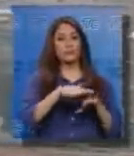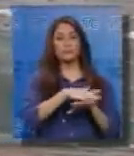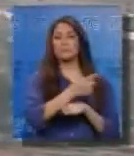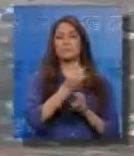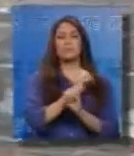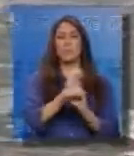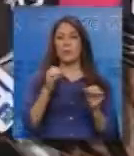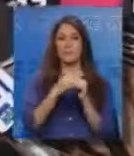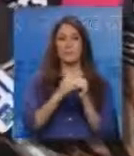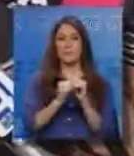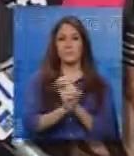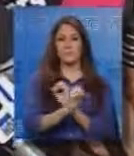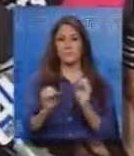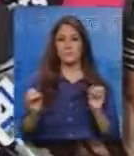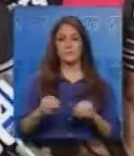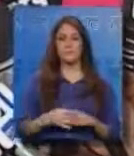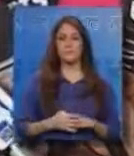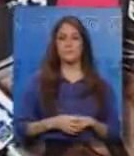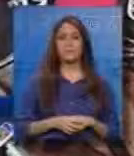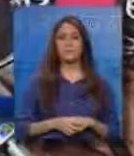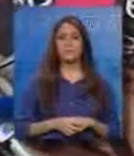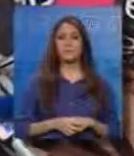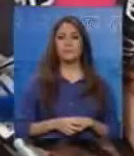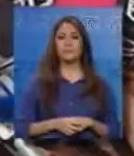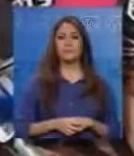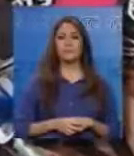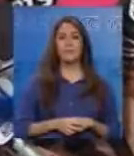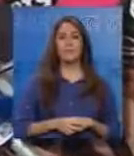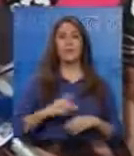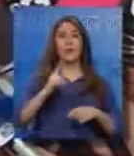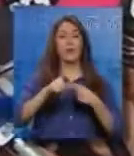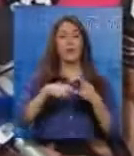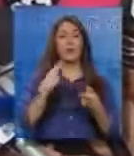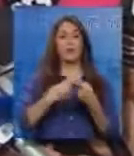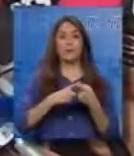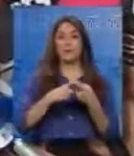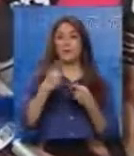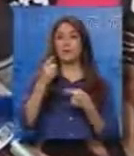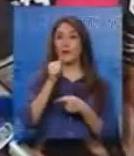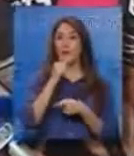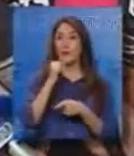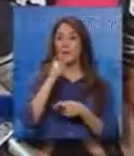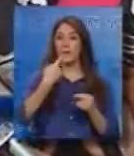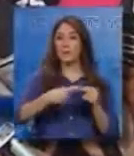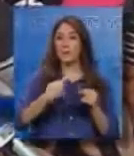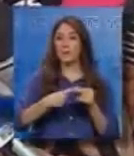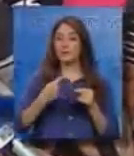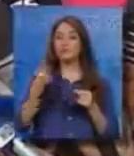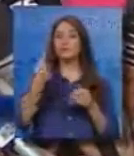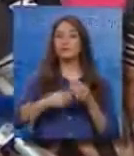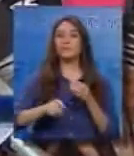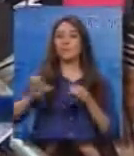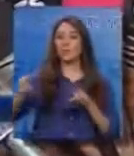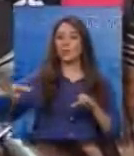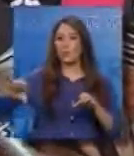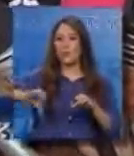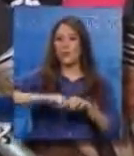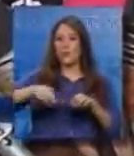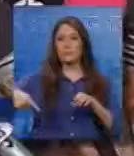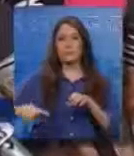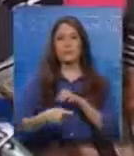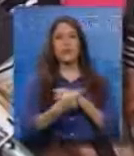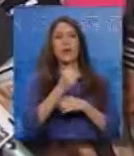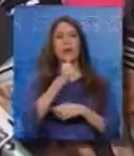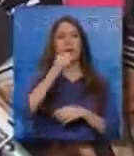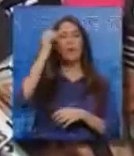afectadas por la ceniza. Lo que se haría en ese caso, en el caso de una situación extrema, es recurrir a las reservas con